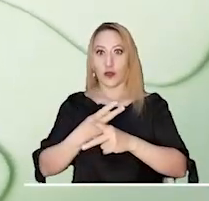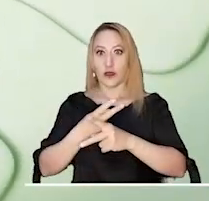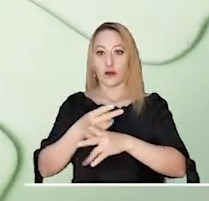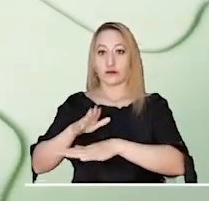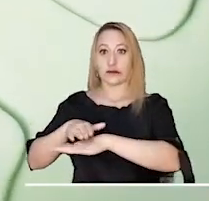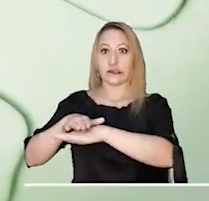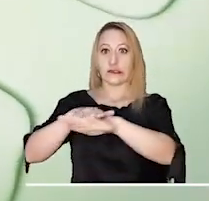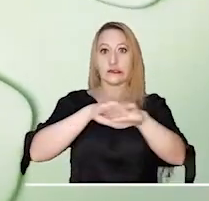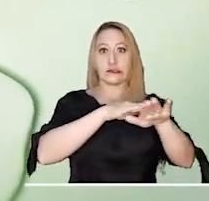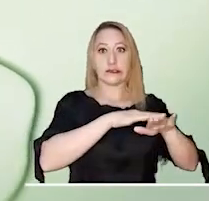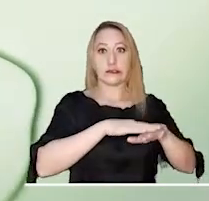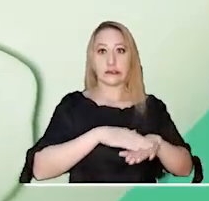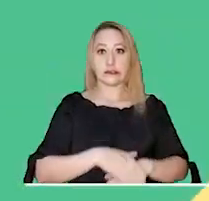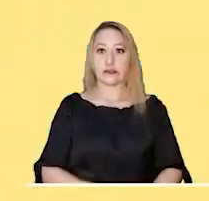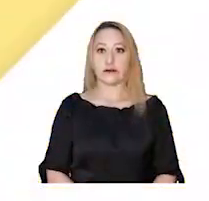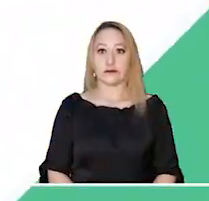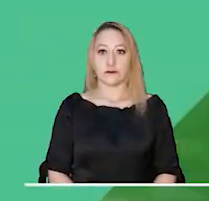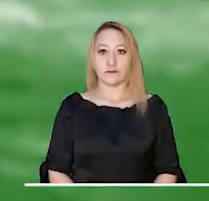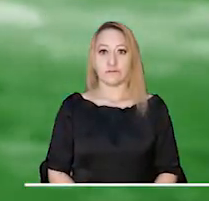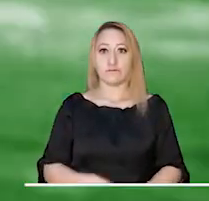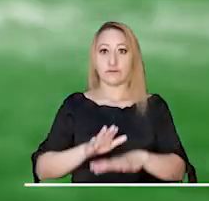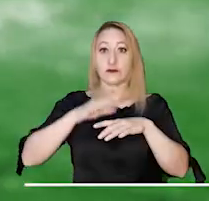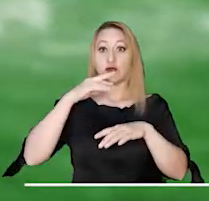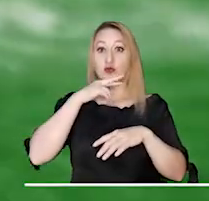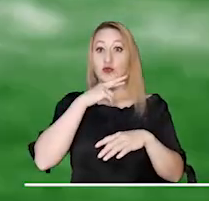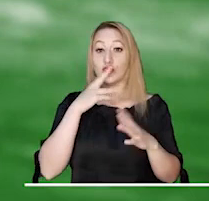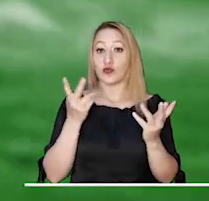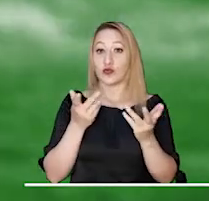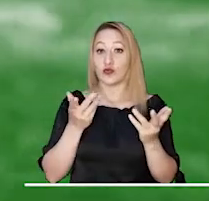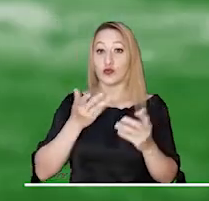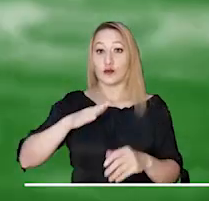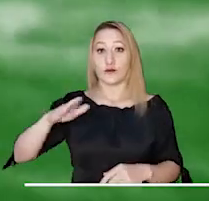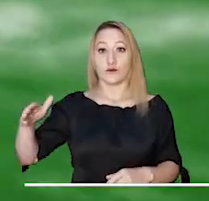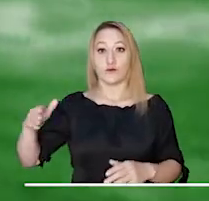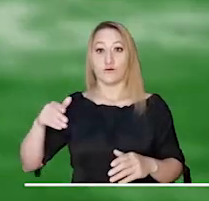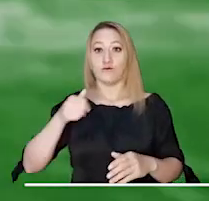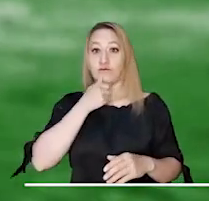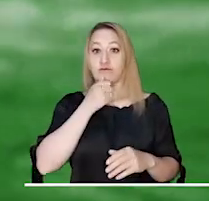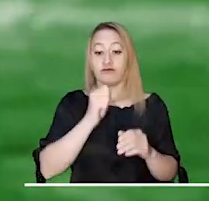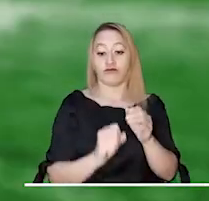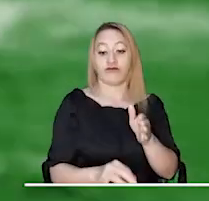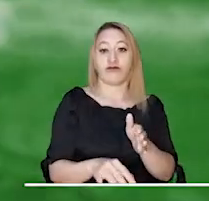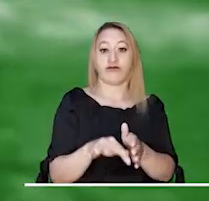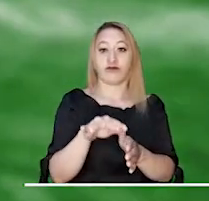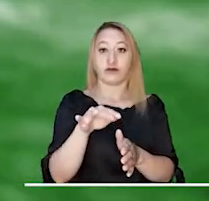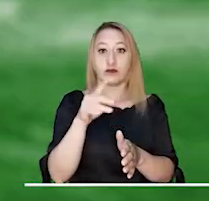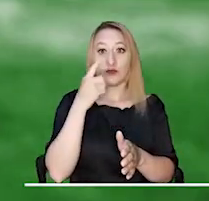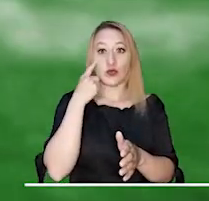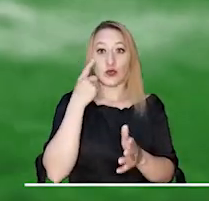en el suroccidente y oriente. Veamos ahora las alertas que se encuentran activas.